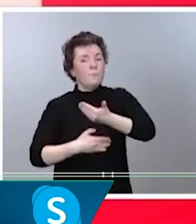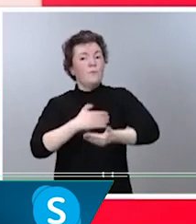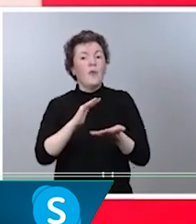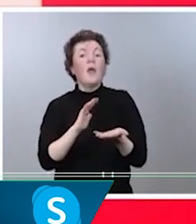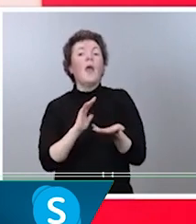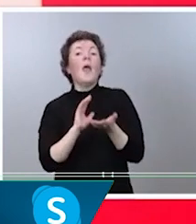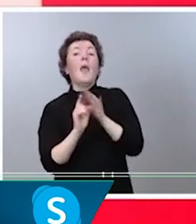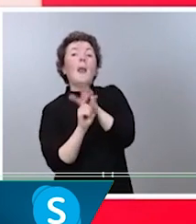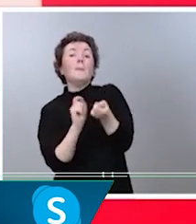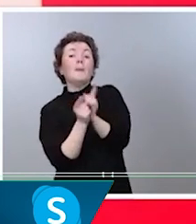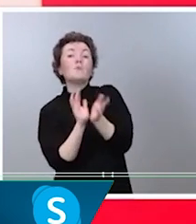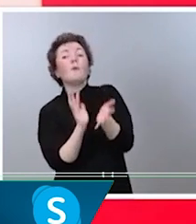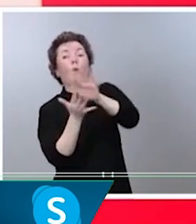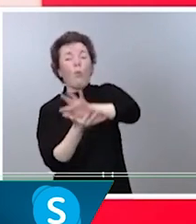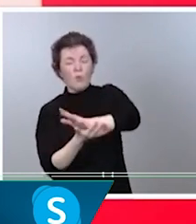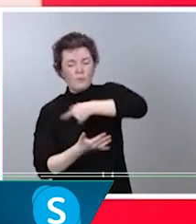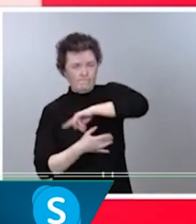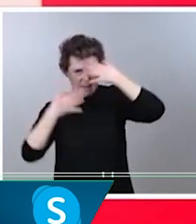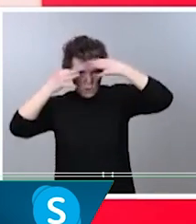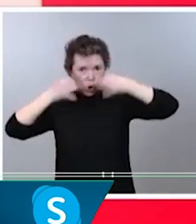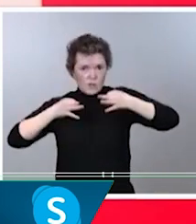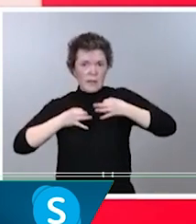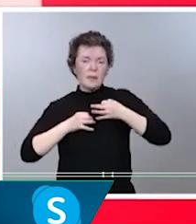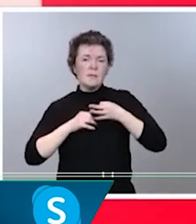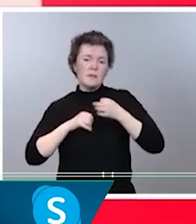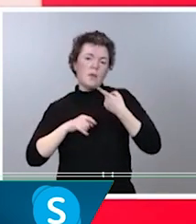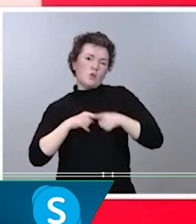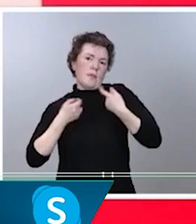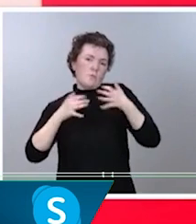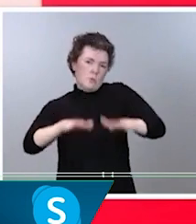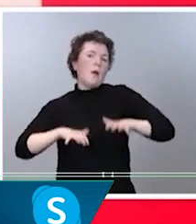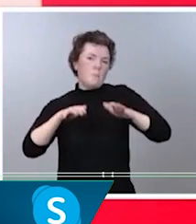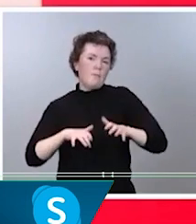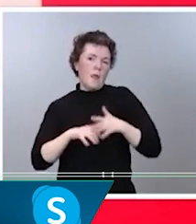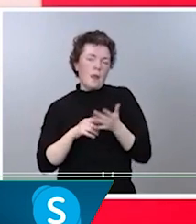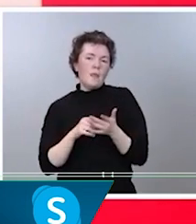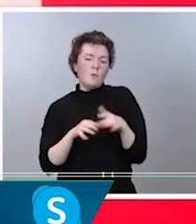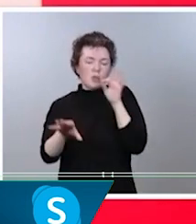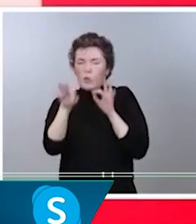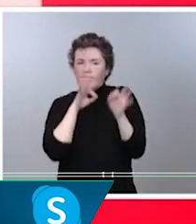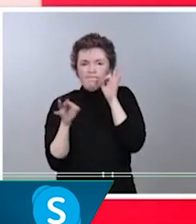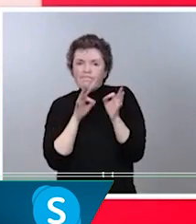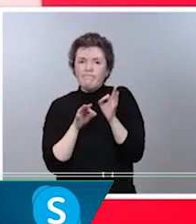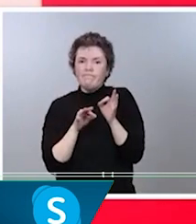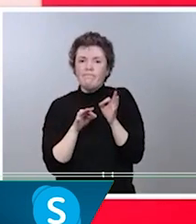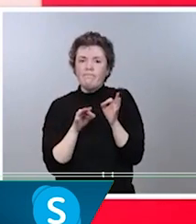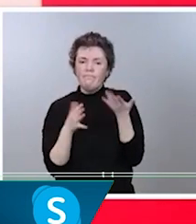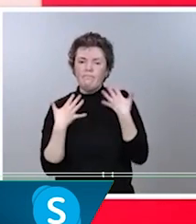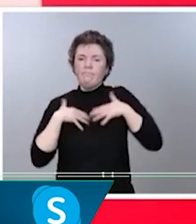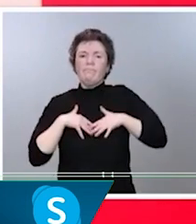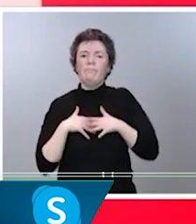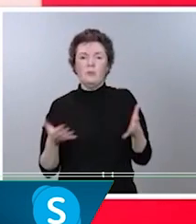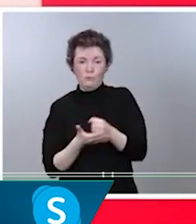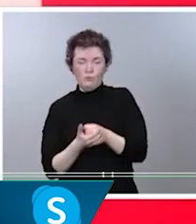gubernamental, pero parece que no. Lo que no se puede hacer es alentar a las comunidades autónomas a que gestionen la pandemia y no